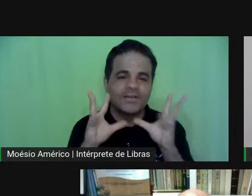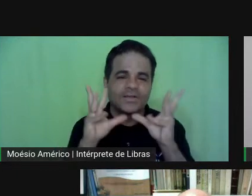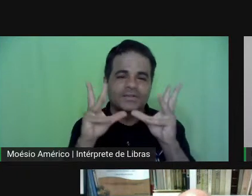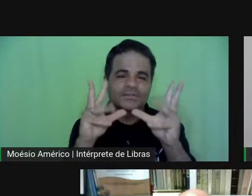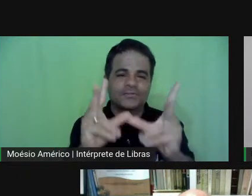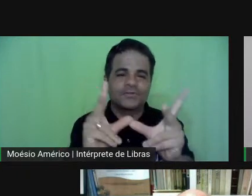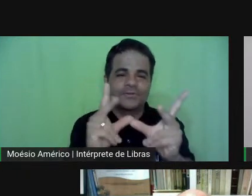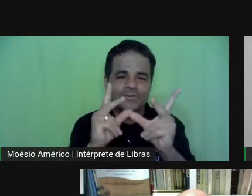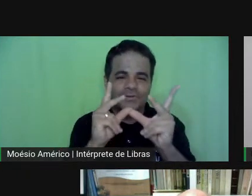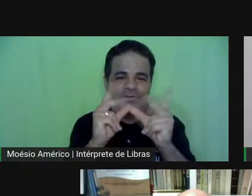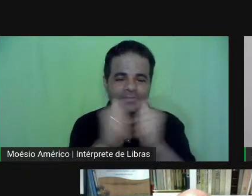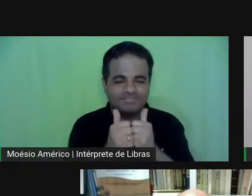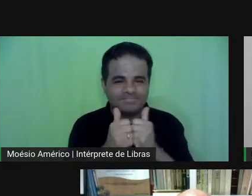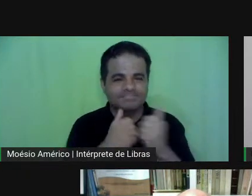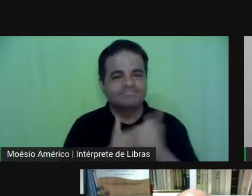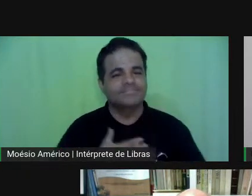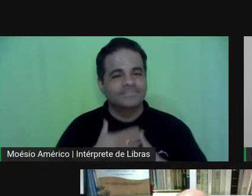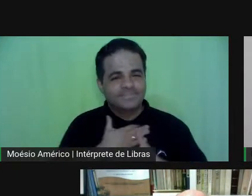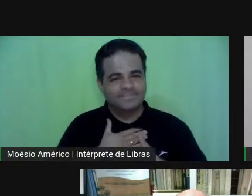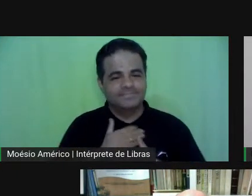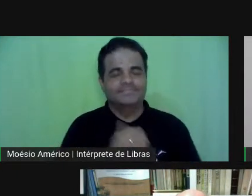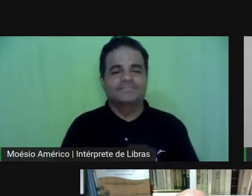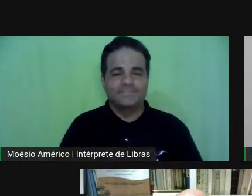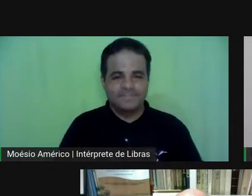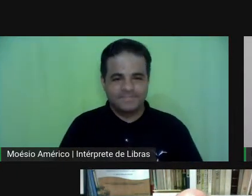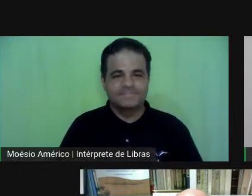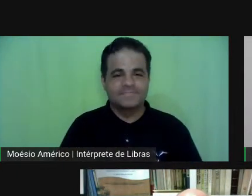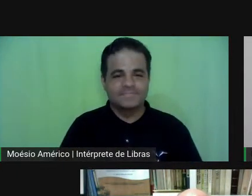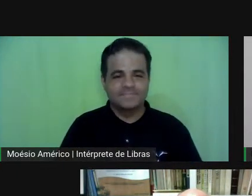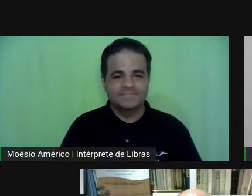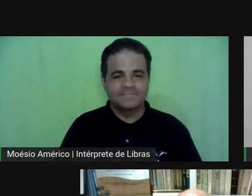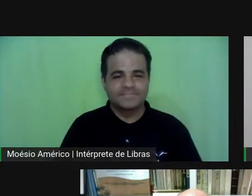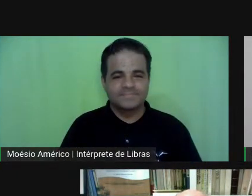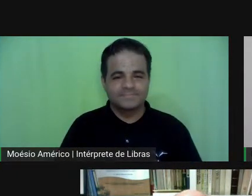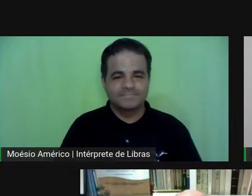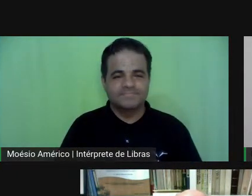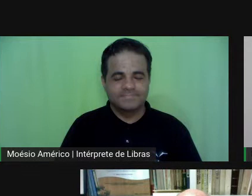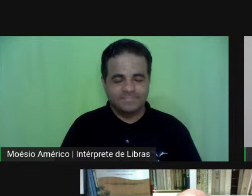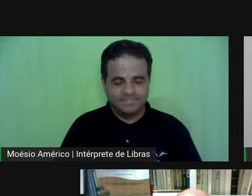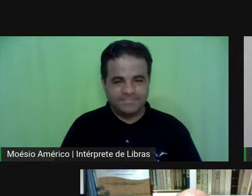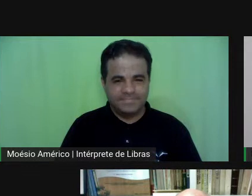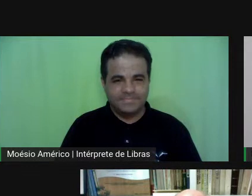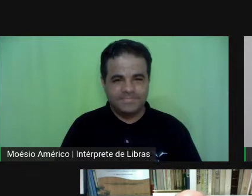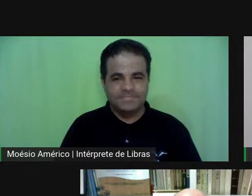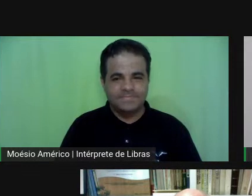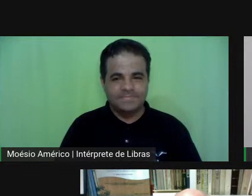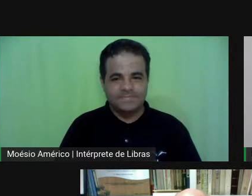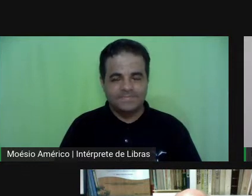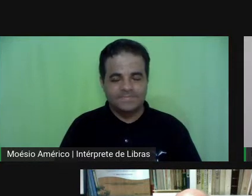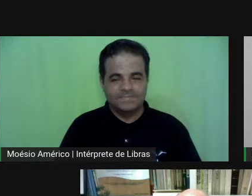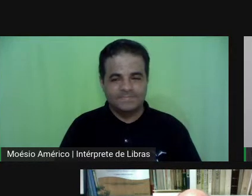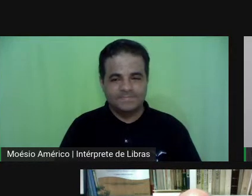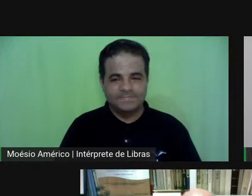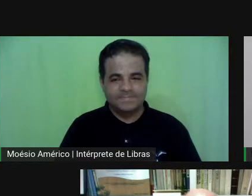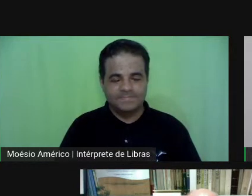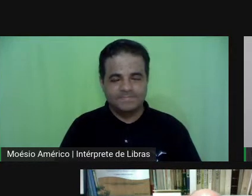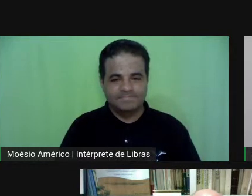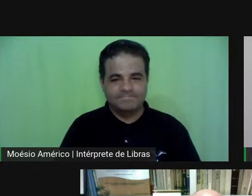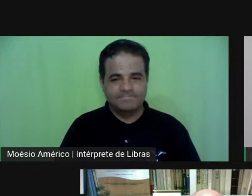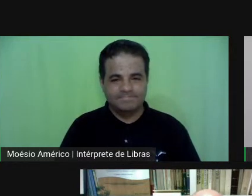muy agradable y os doy las gracias por haber provecho posible muchas gracias